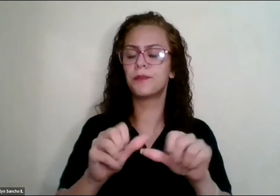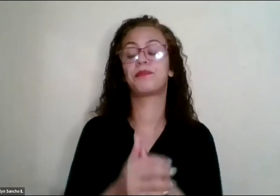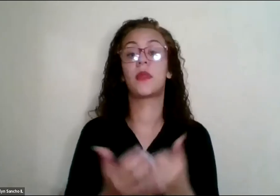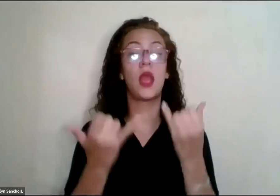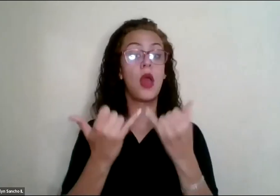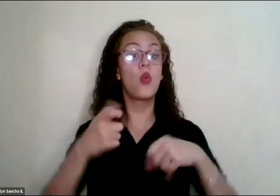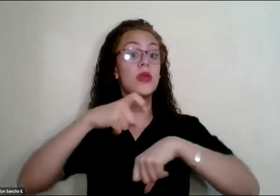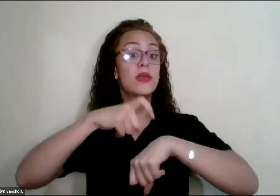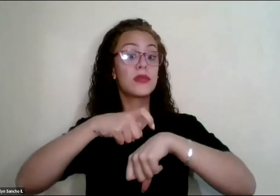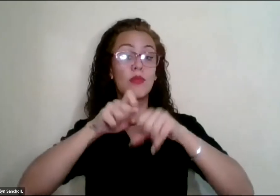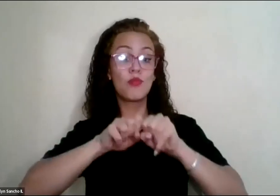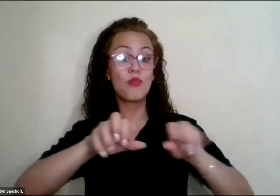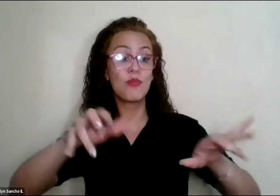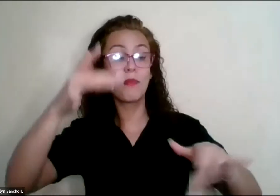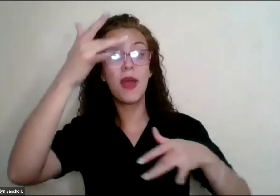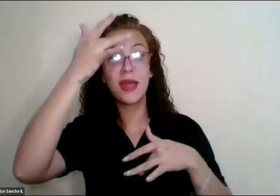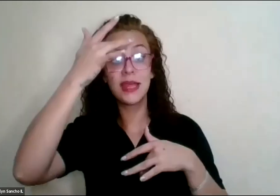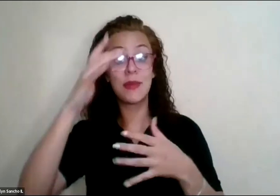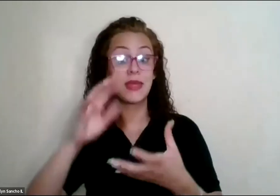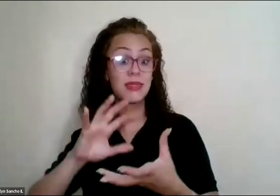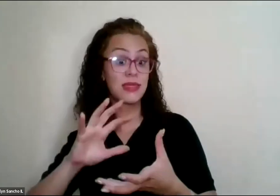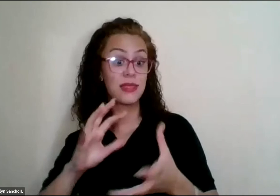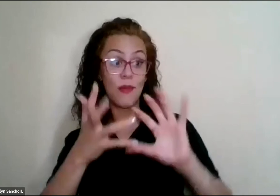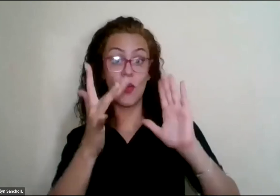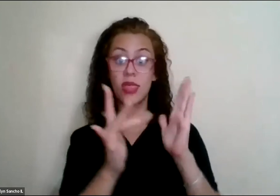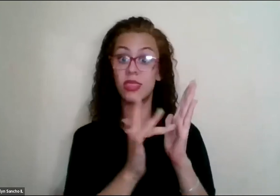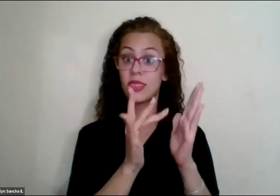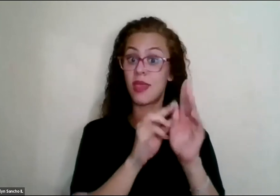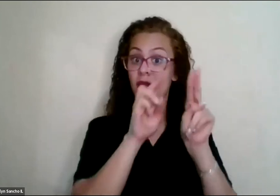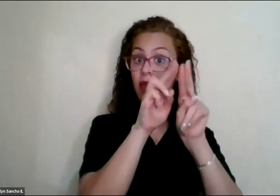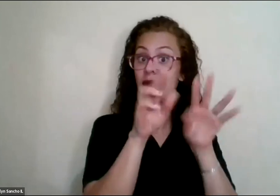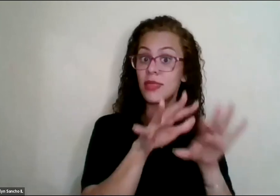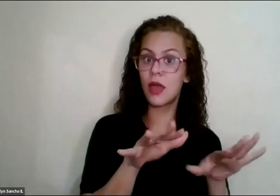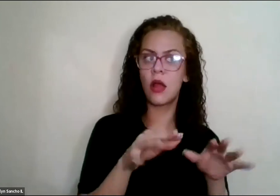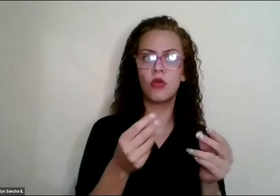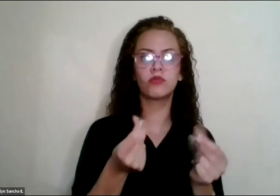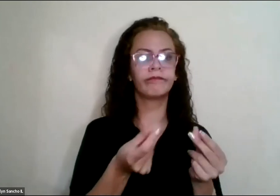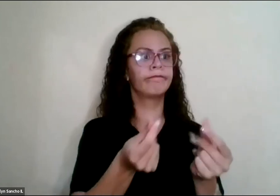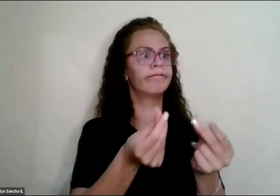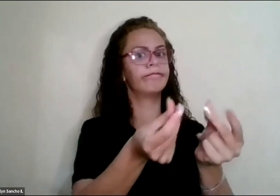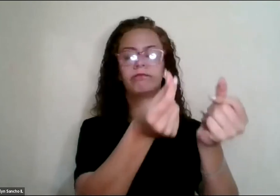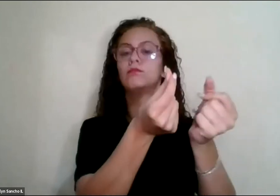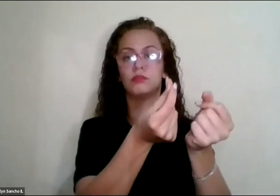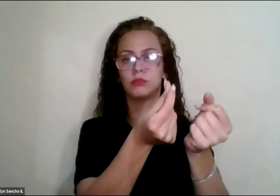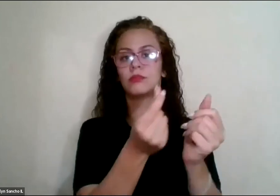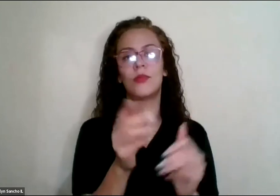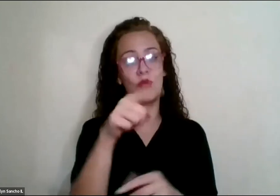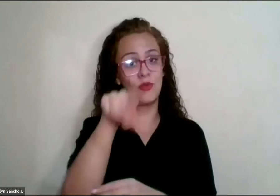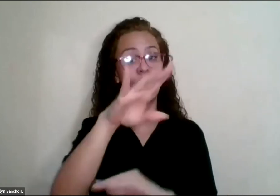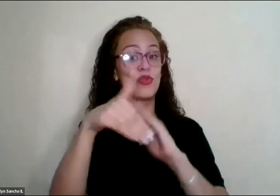pandemia, esta transformación digital se ha acelerado. Como todos sabemos,